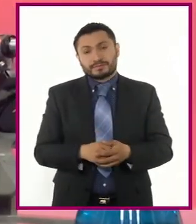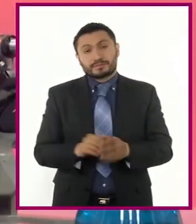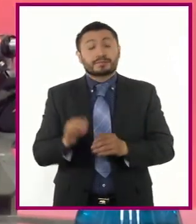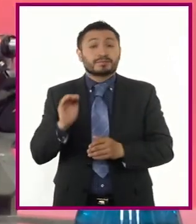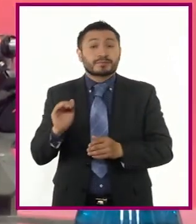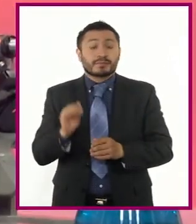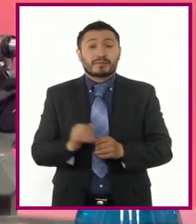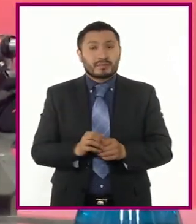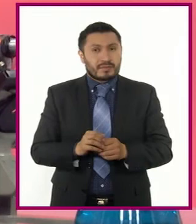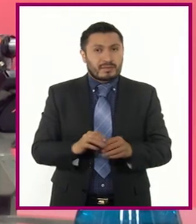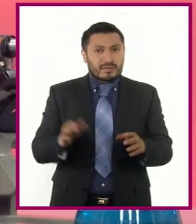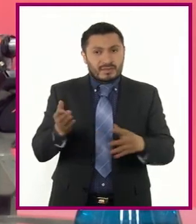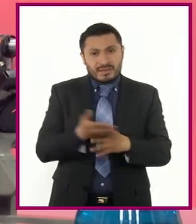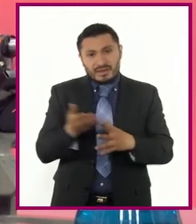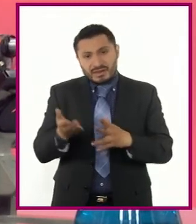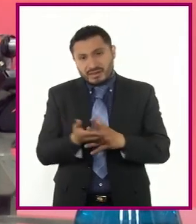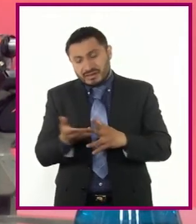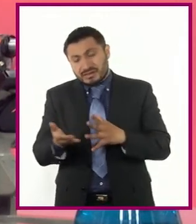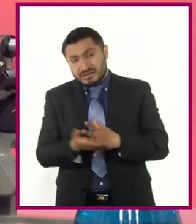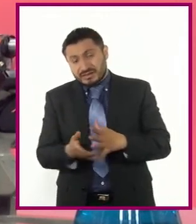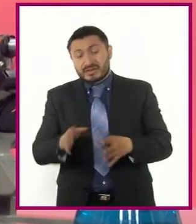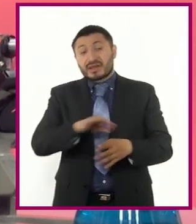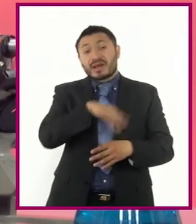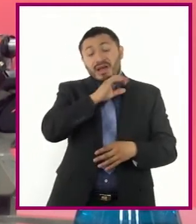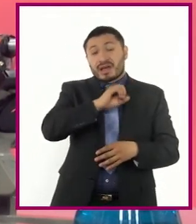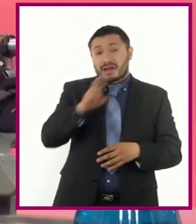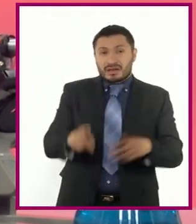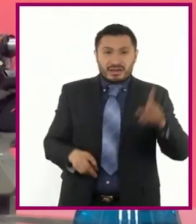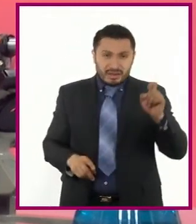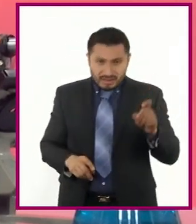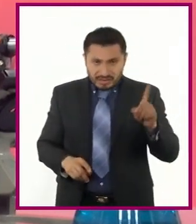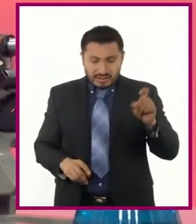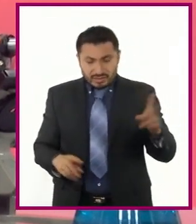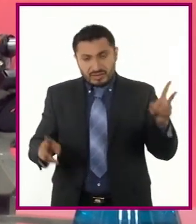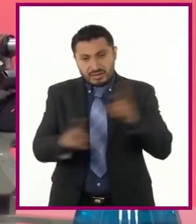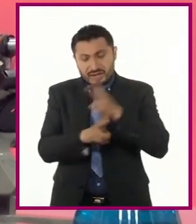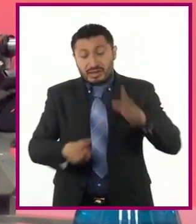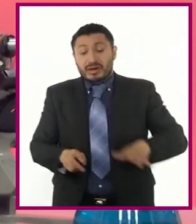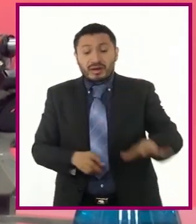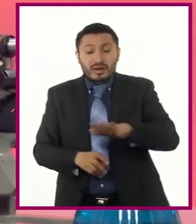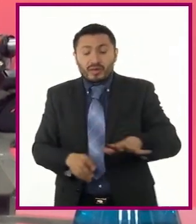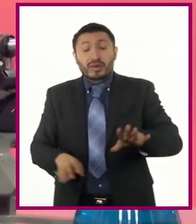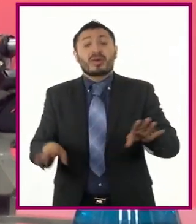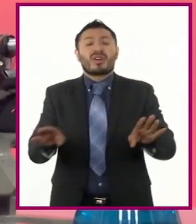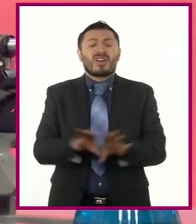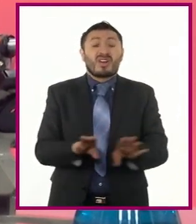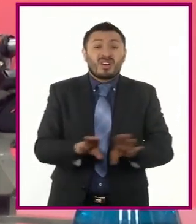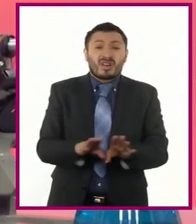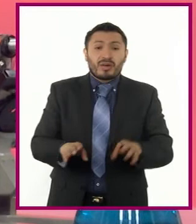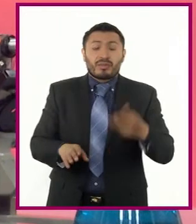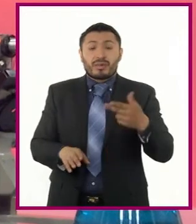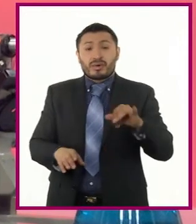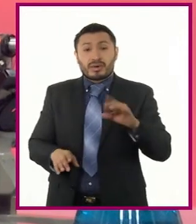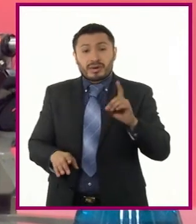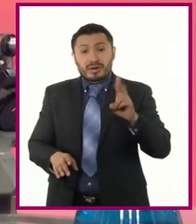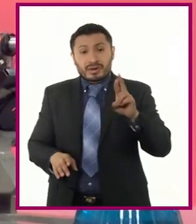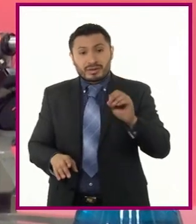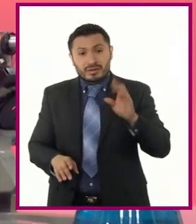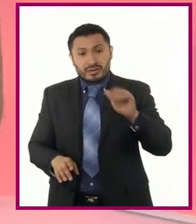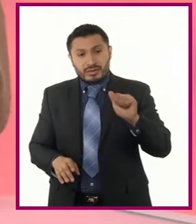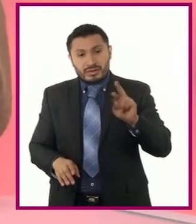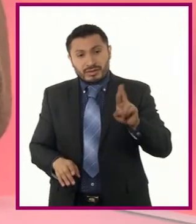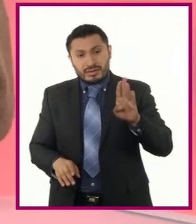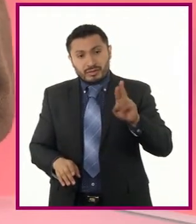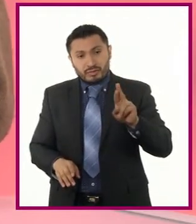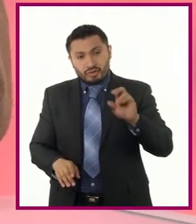generalmente clasificamos los tipos de contaminación de aire, agua y suelo. ¿Cómo son contaminados por los hidrocarburos? Muy